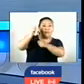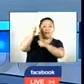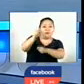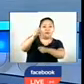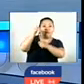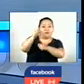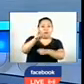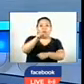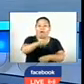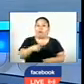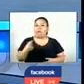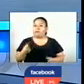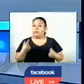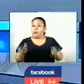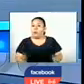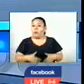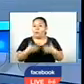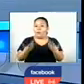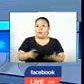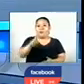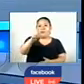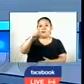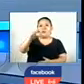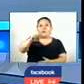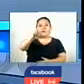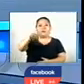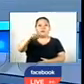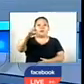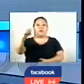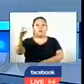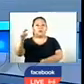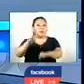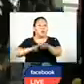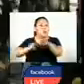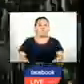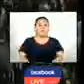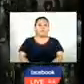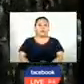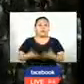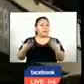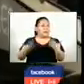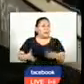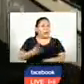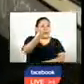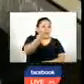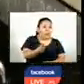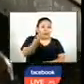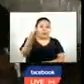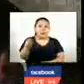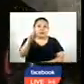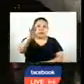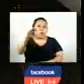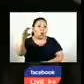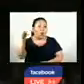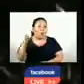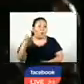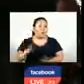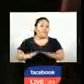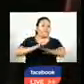arrojado pérdidas materiales por 10 millones de dólares en completa el paro nacional en colombia